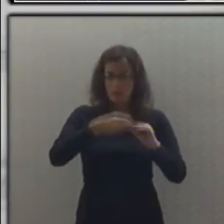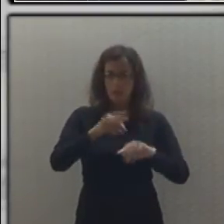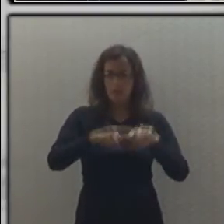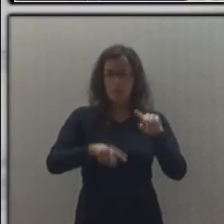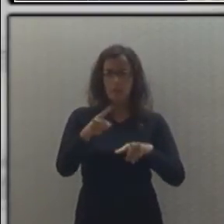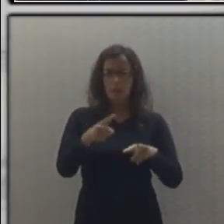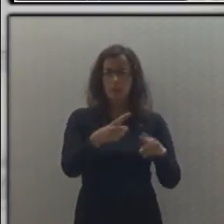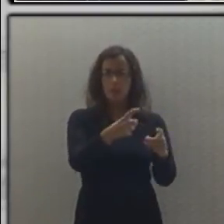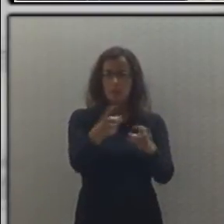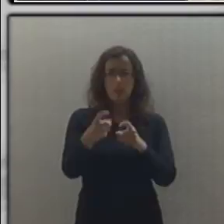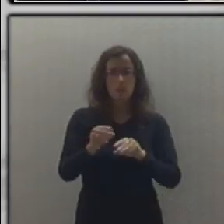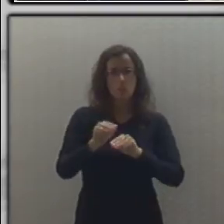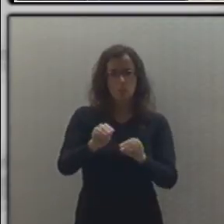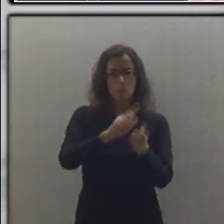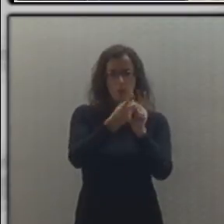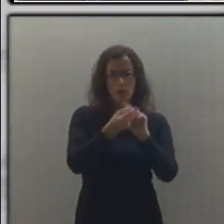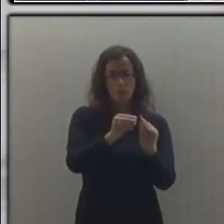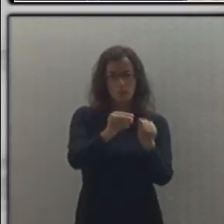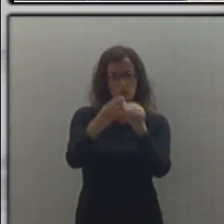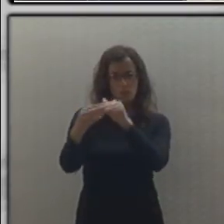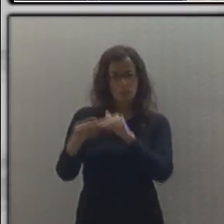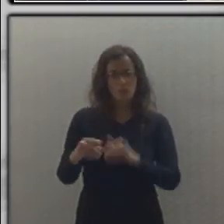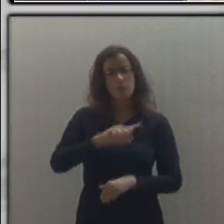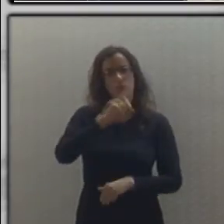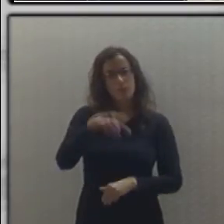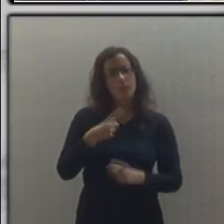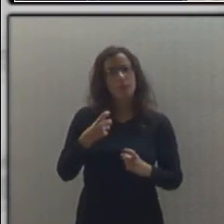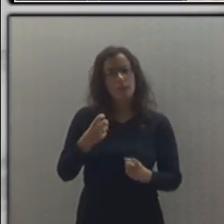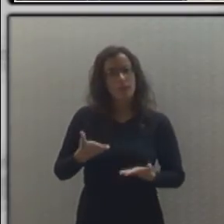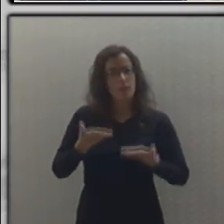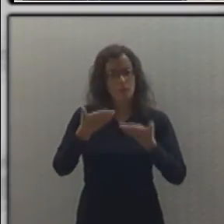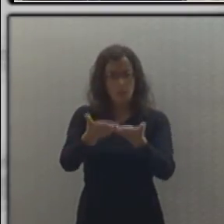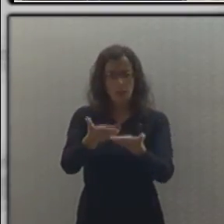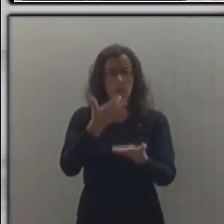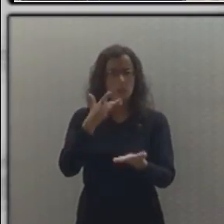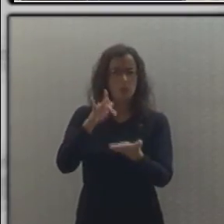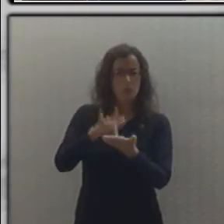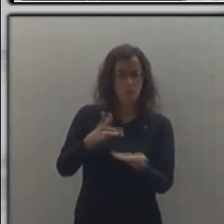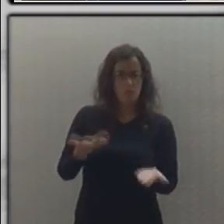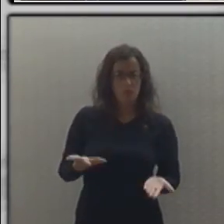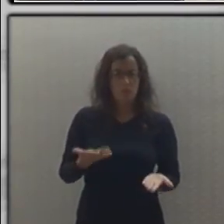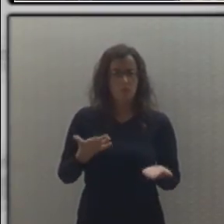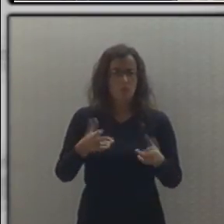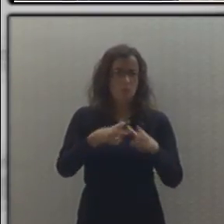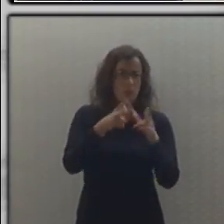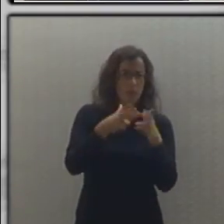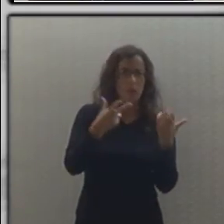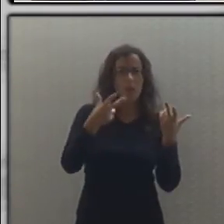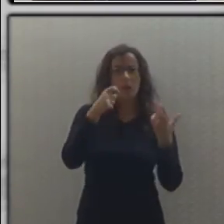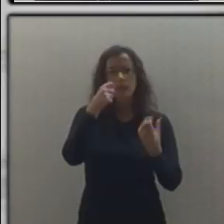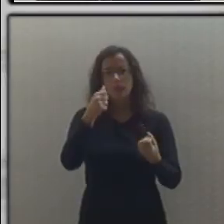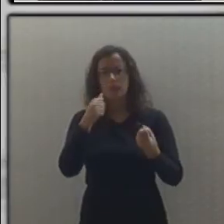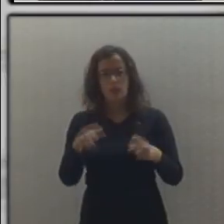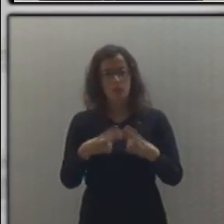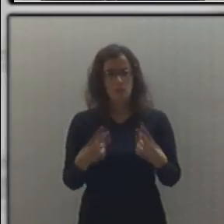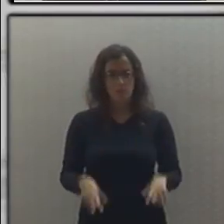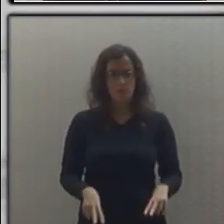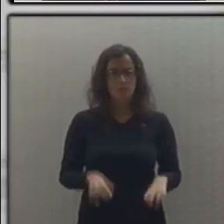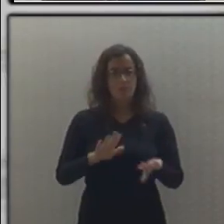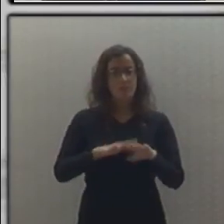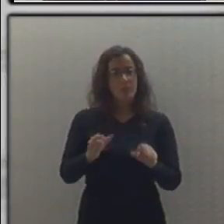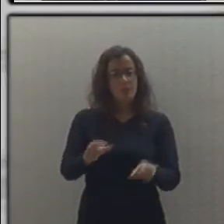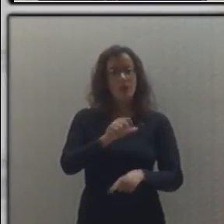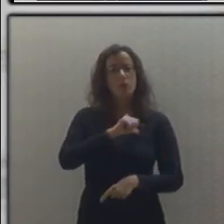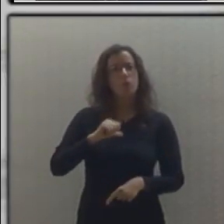individuo y, por supuesto, las necesidades de asistencia en el momento en que las tenga, de tipo social o sanitaria, pero para permitirles una